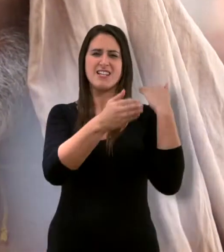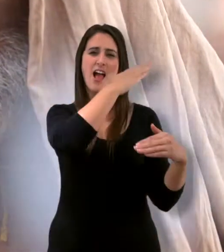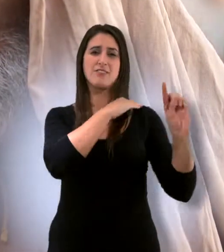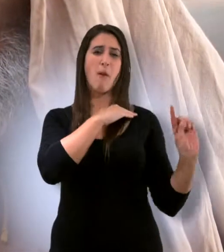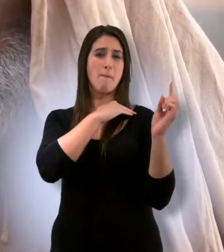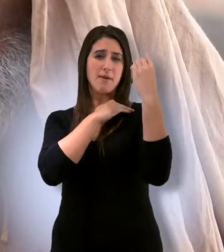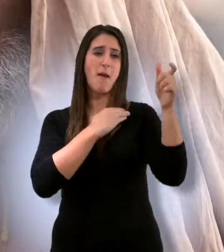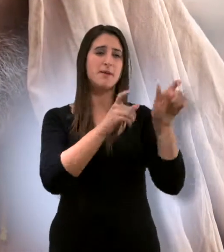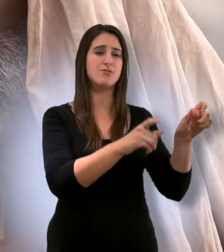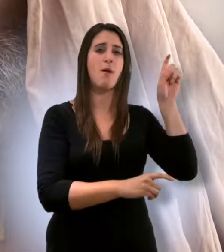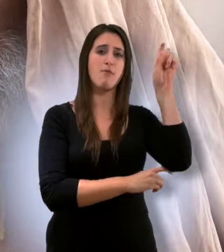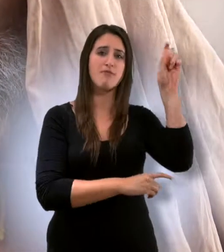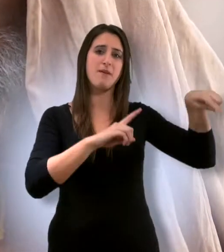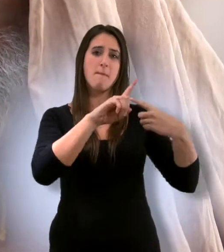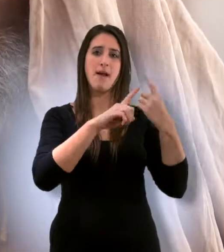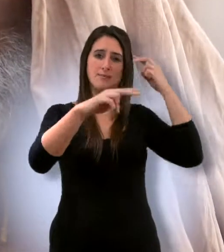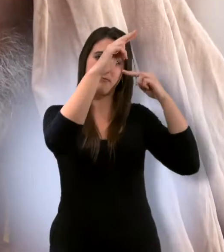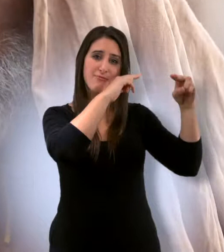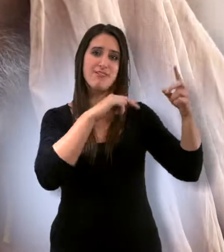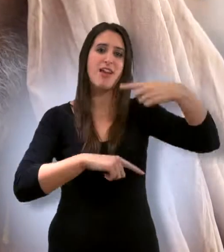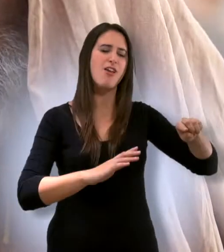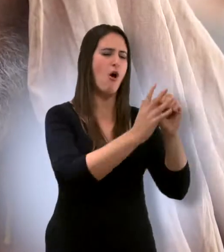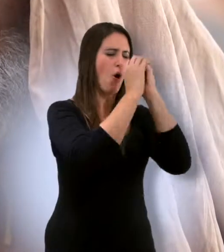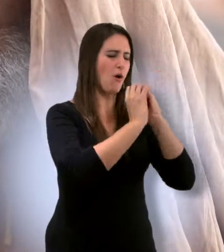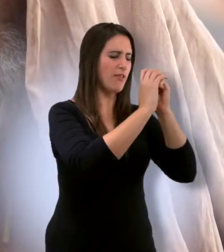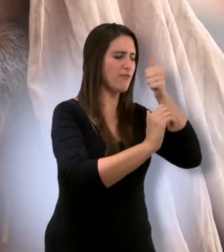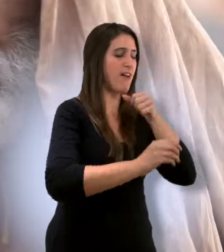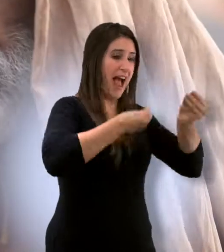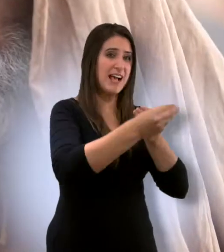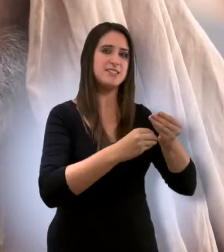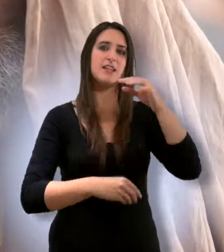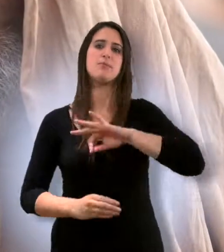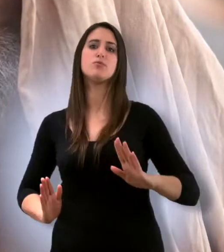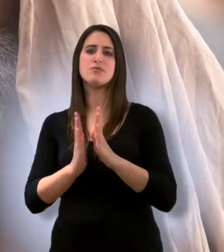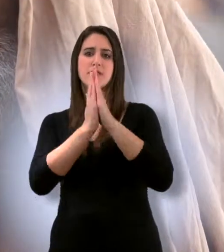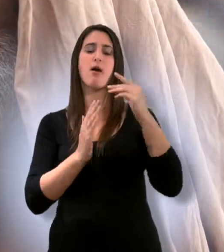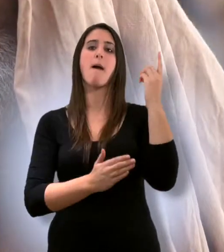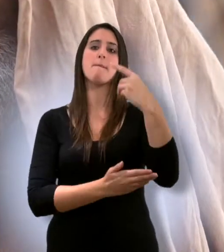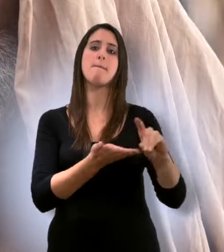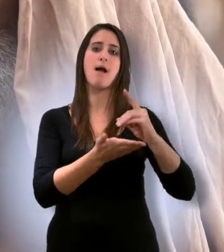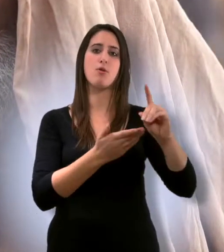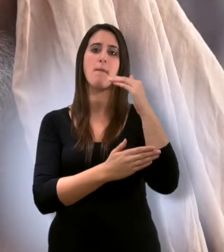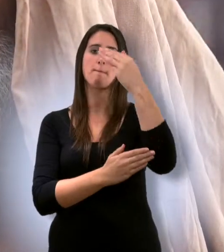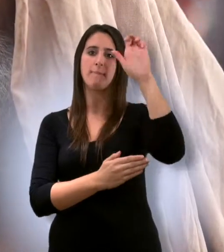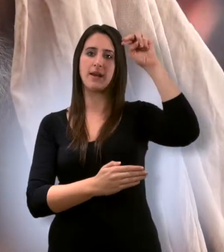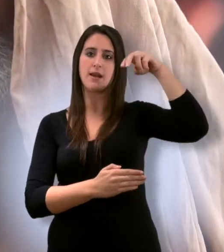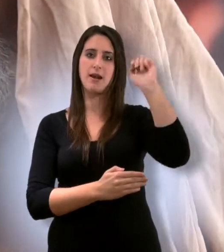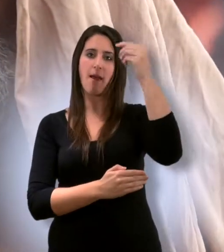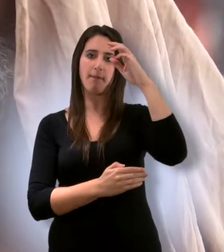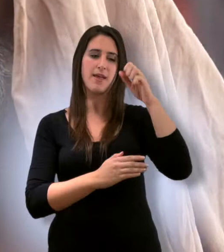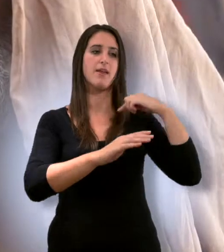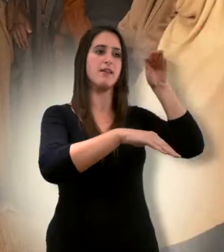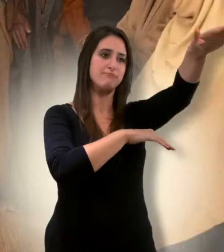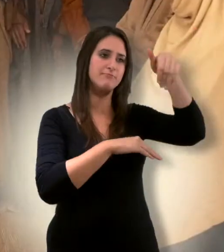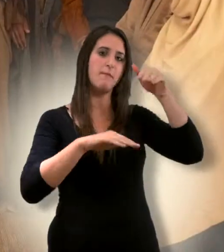Mientras los profetas y maestros de la iglesia primitiva estaban ayunando y orando, el Espíritu Santo llamó a Pablo y Bernabé para que